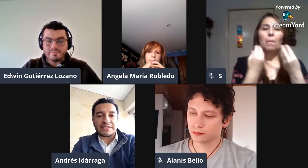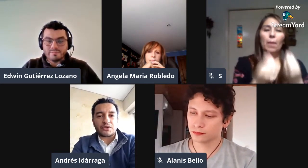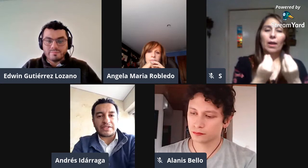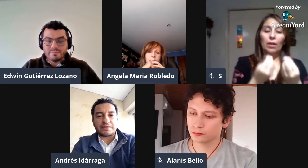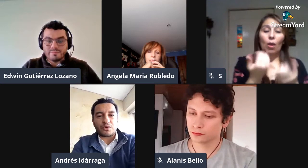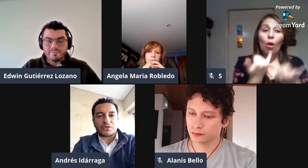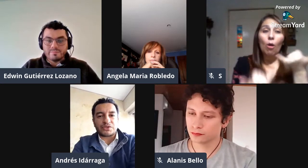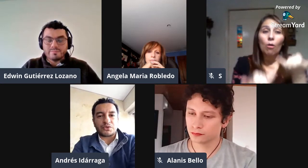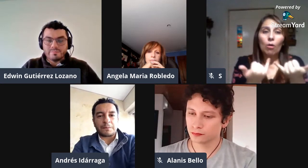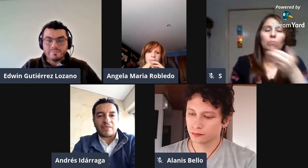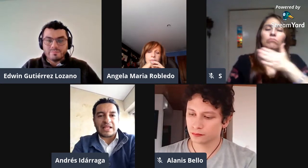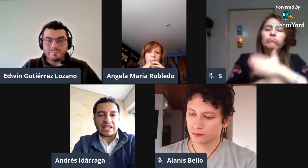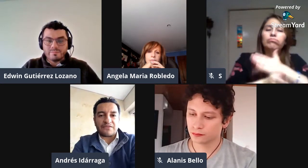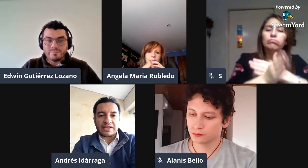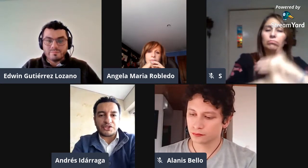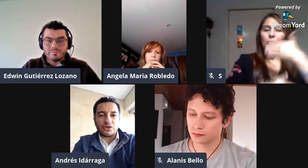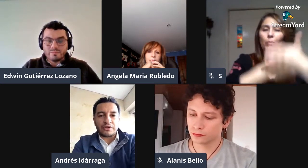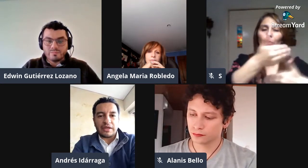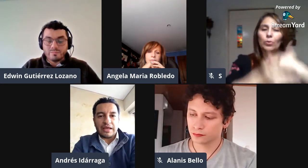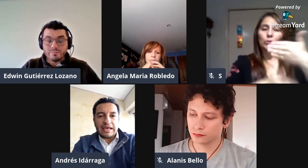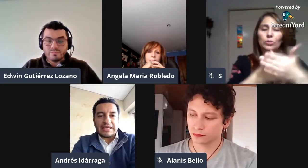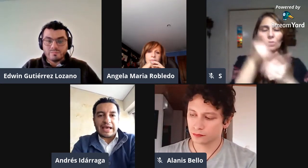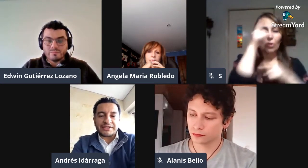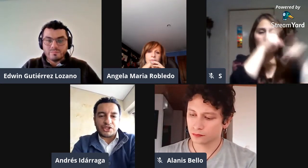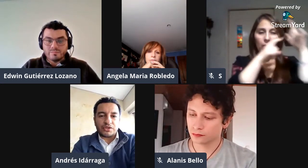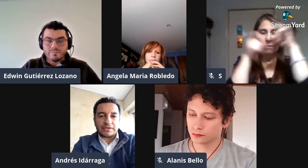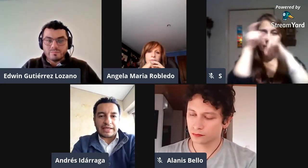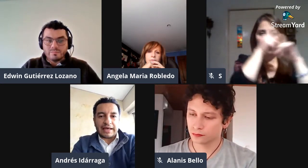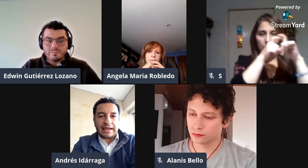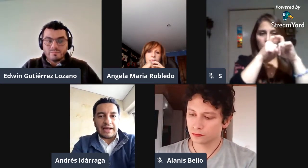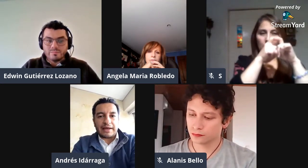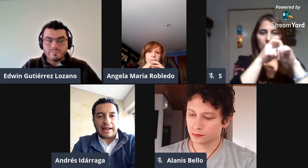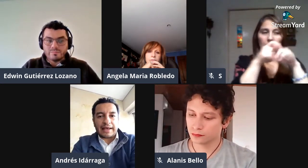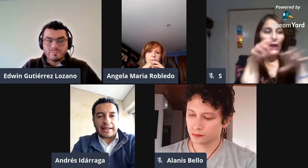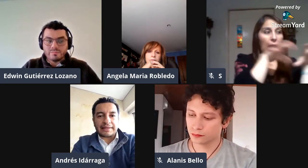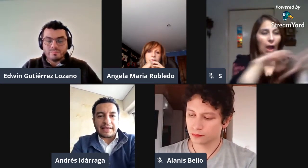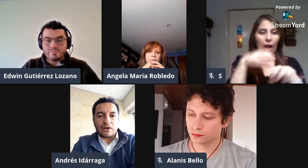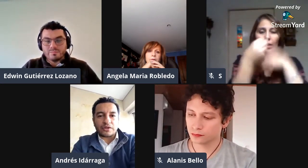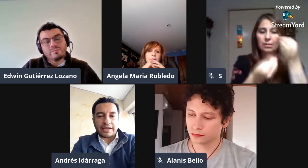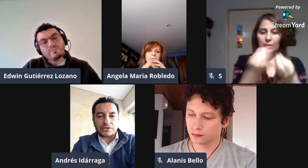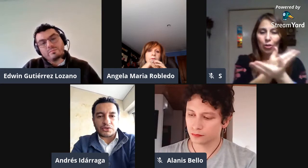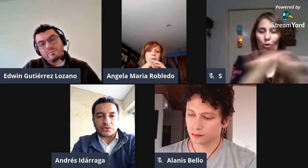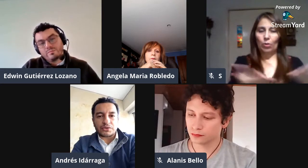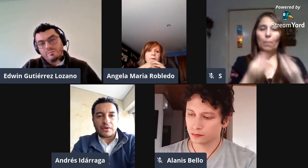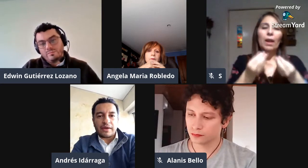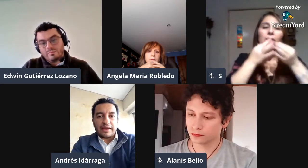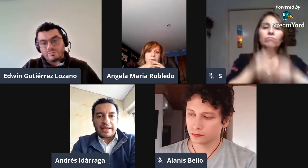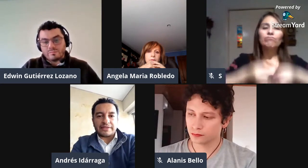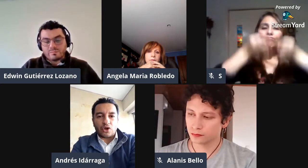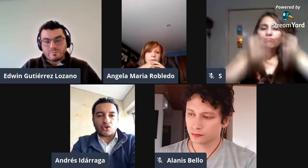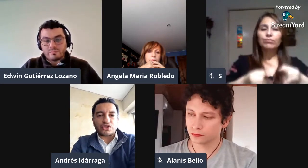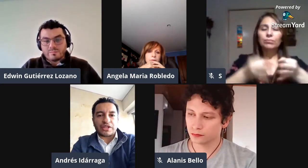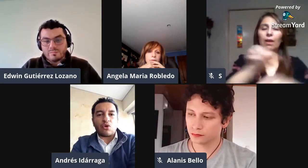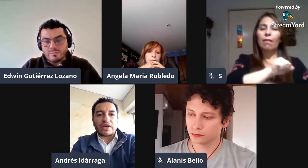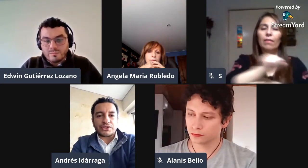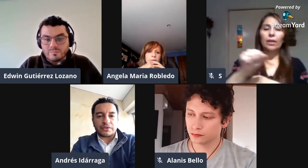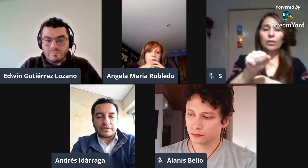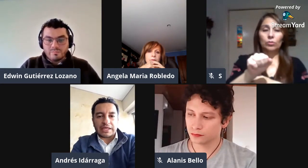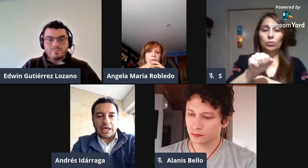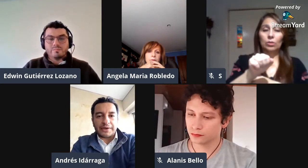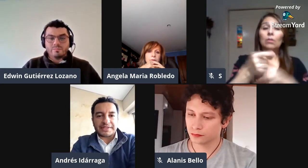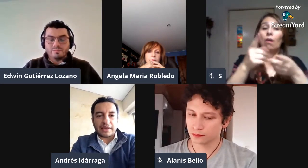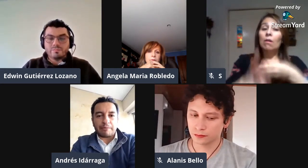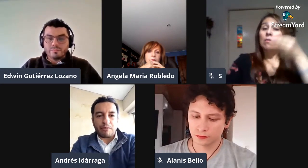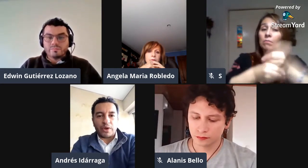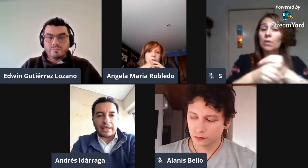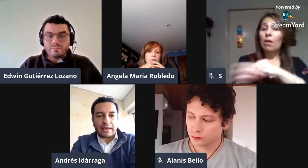seguir avanzando en este proceso de reflexión y acción de cara a la garantía de los derechos, entre otros a la educación,